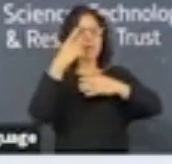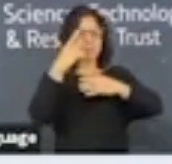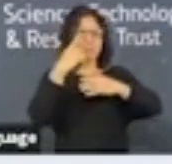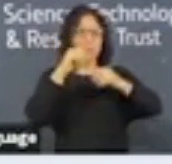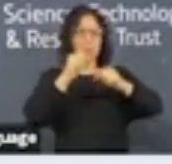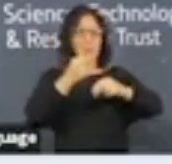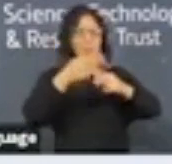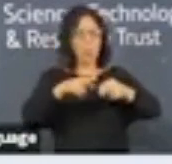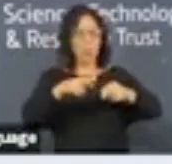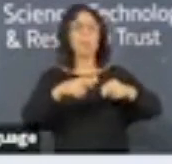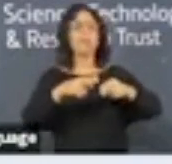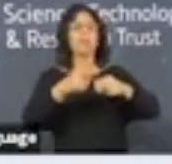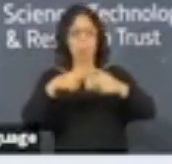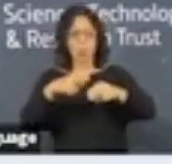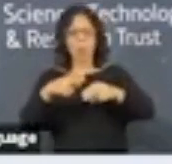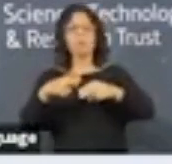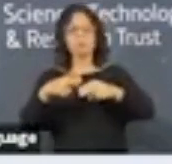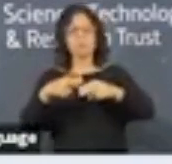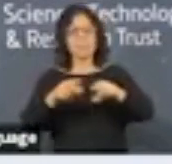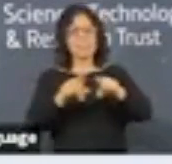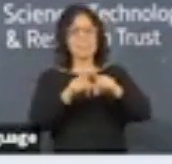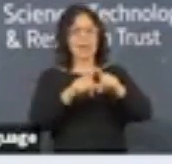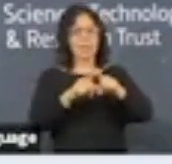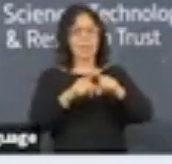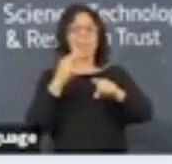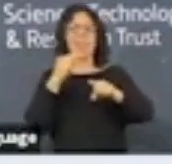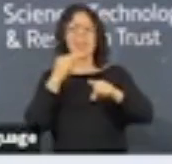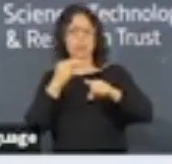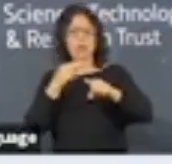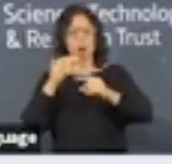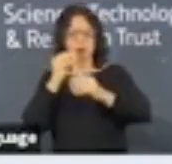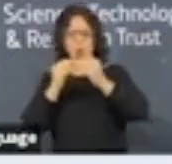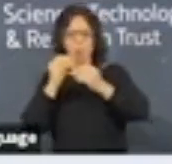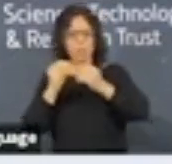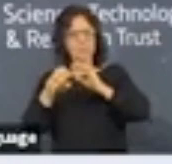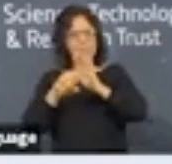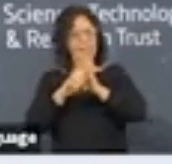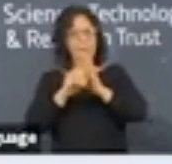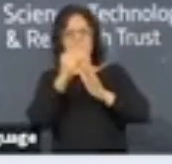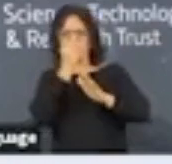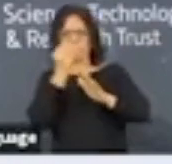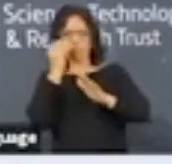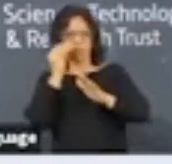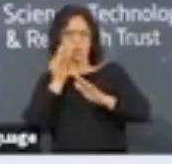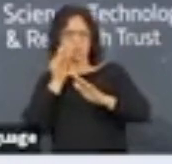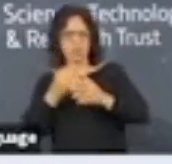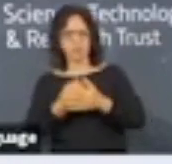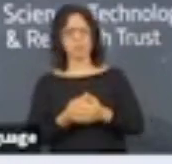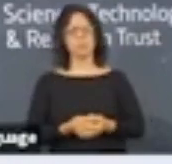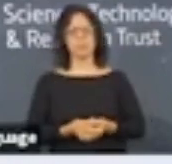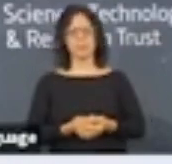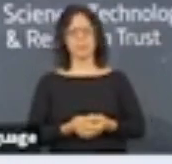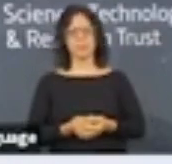pero también consumen azúcares, como el néctar de flores y de frutos.